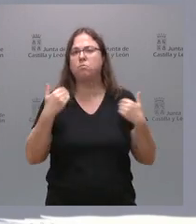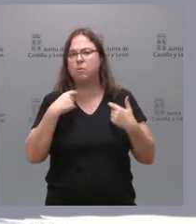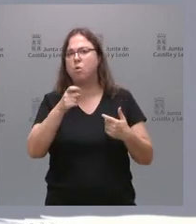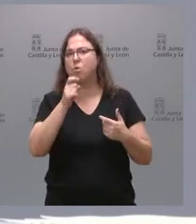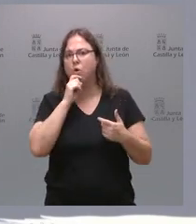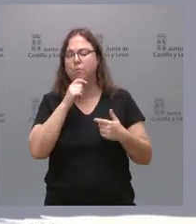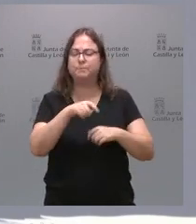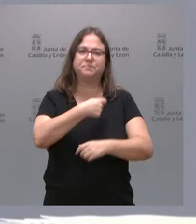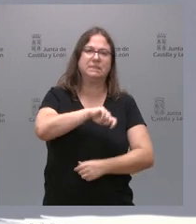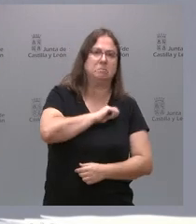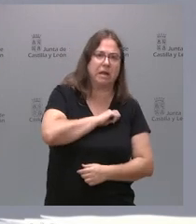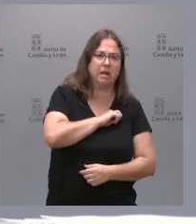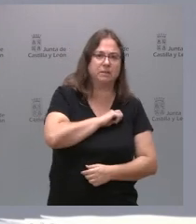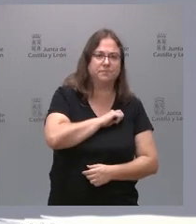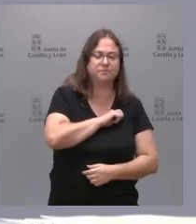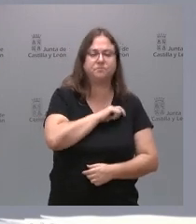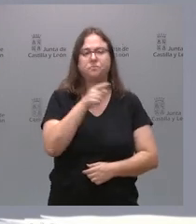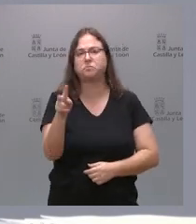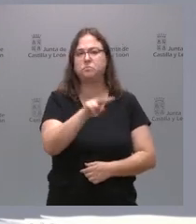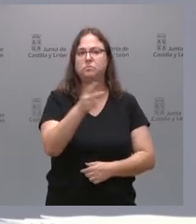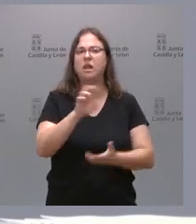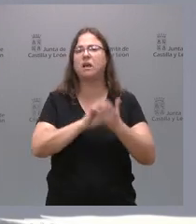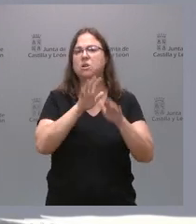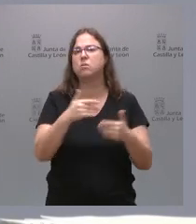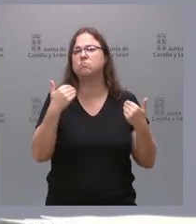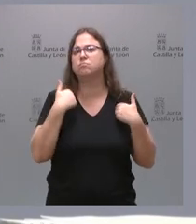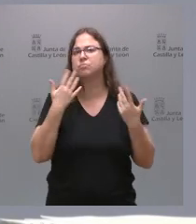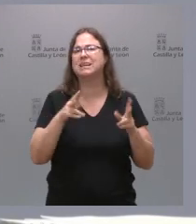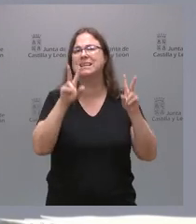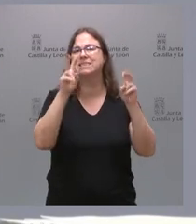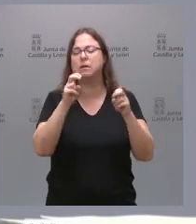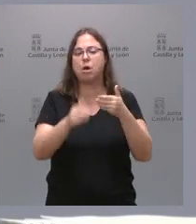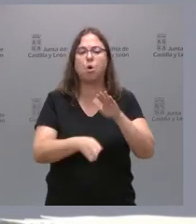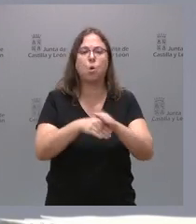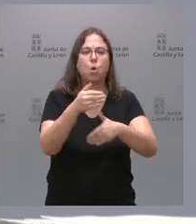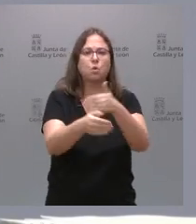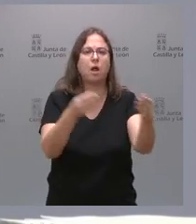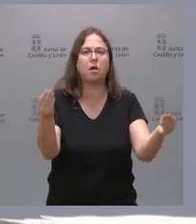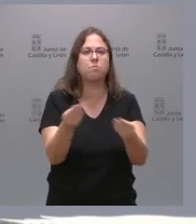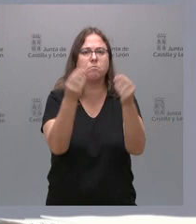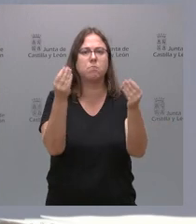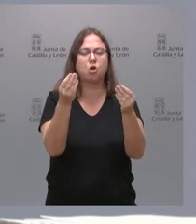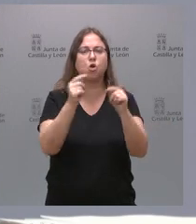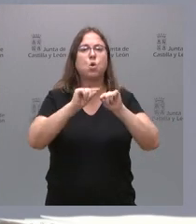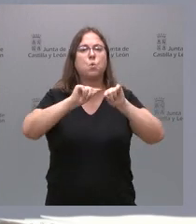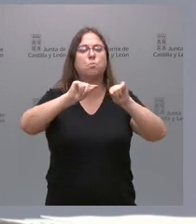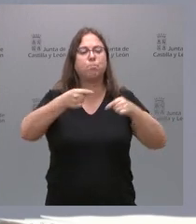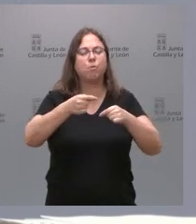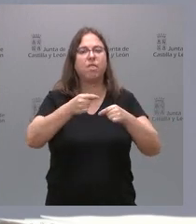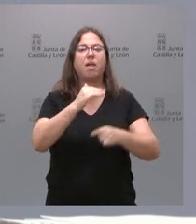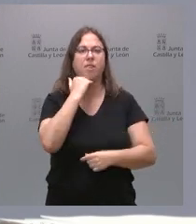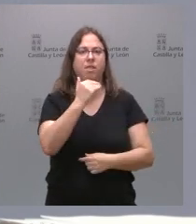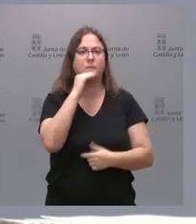del lado español del lado de que afecta a Castilla y león respecto a la continuidad de esa mejora de la carretera ya en la provincia de Zamora